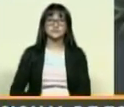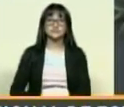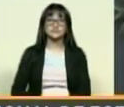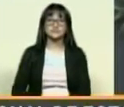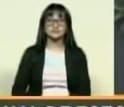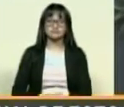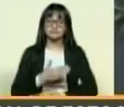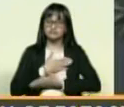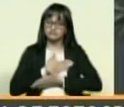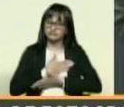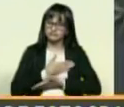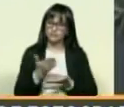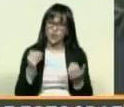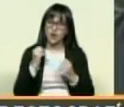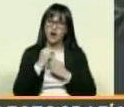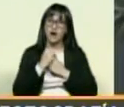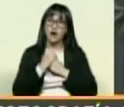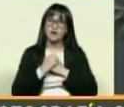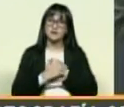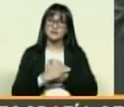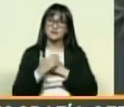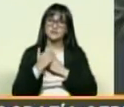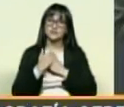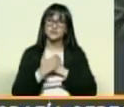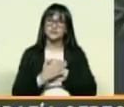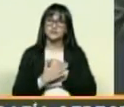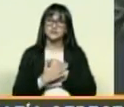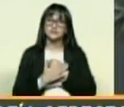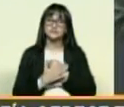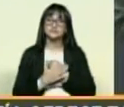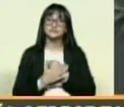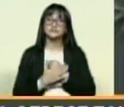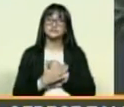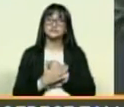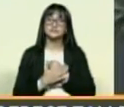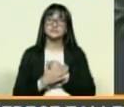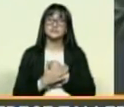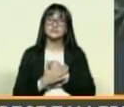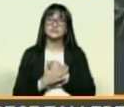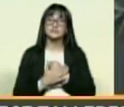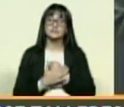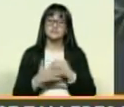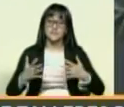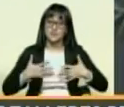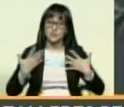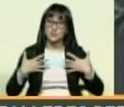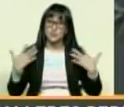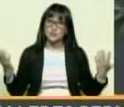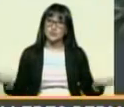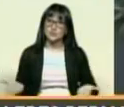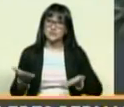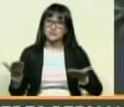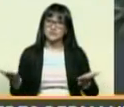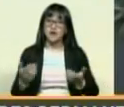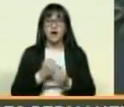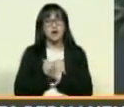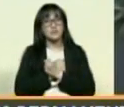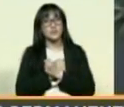recibirá con mucho cariño y pueden estar seguros que con el mayor de los entusiasmo y mucho